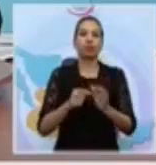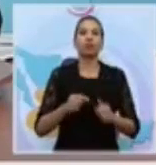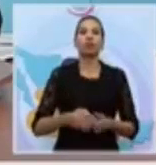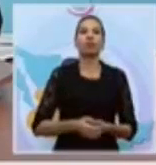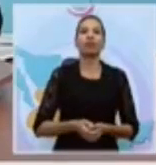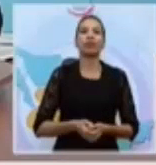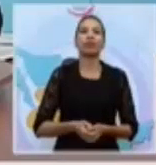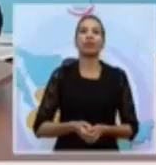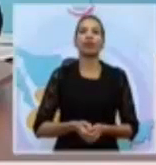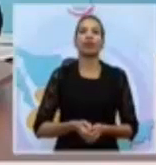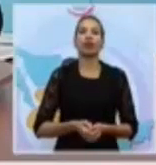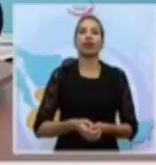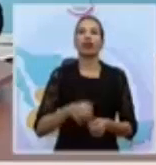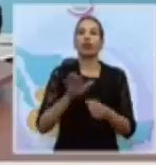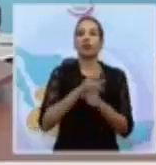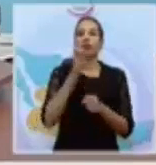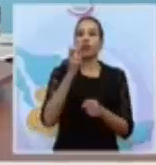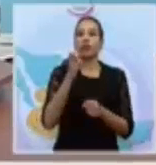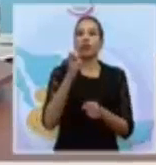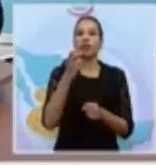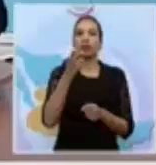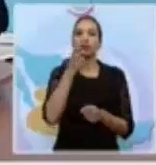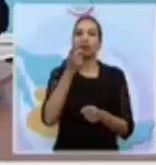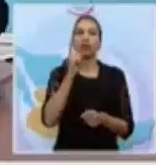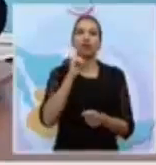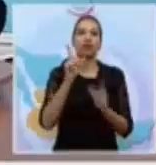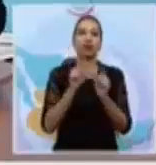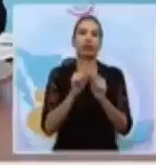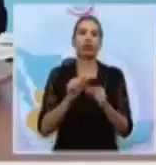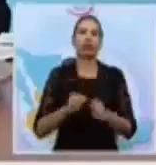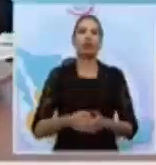manden. Entonces, tú dirás, Lorena.